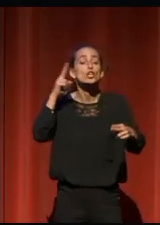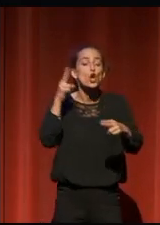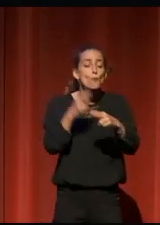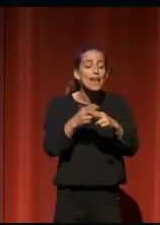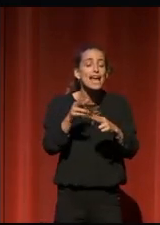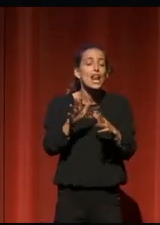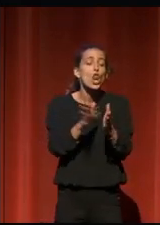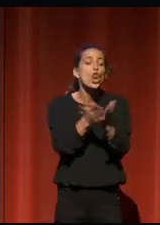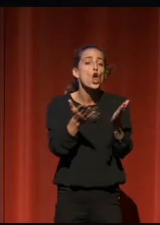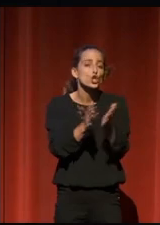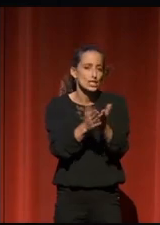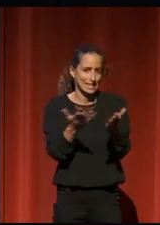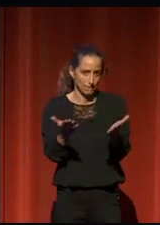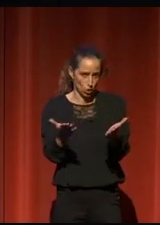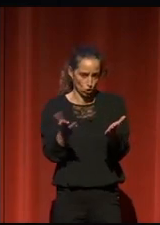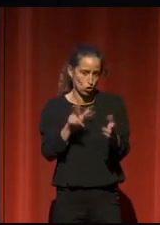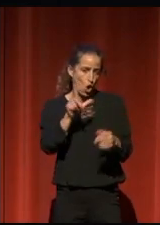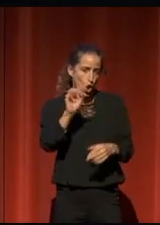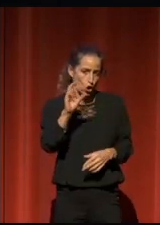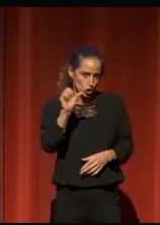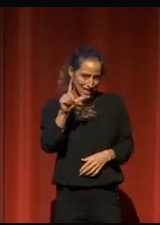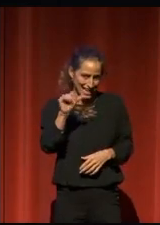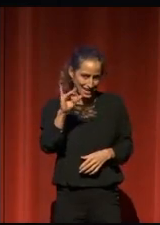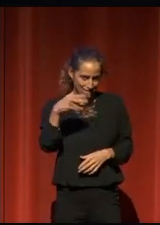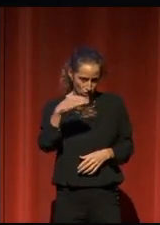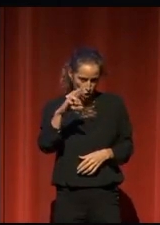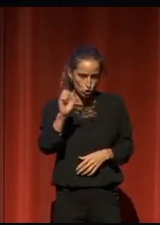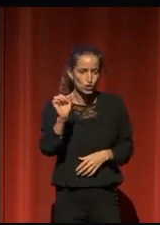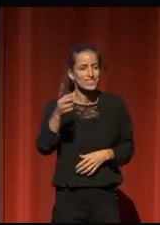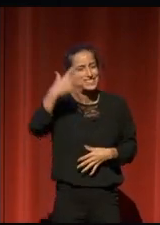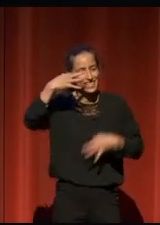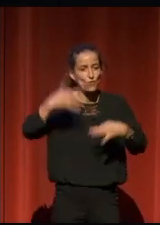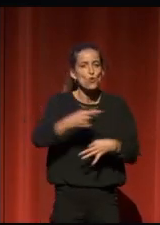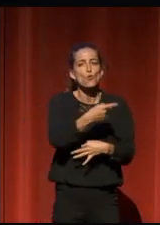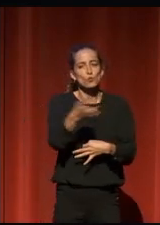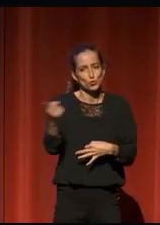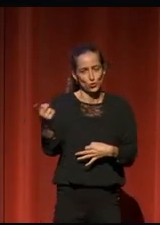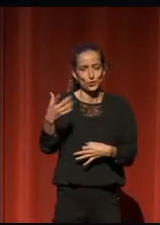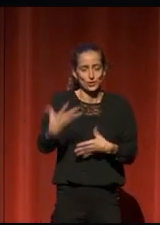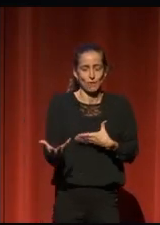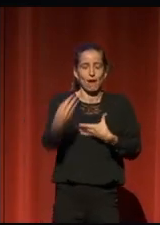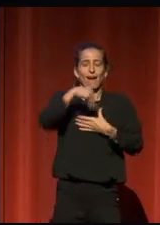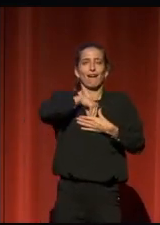libros, que seguro que muchos de ustedes harán suyo,